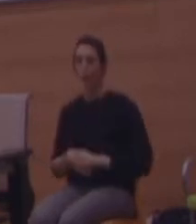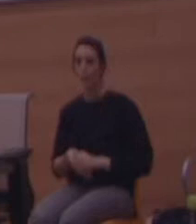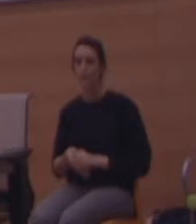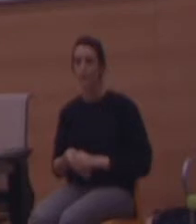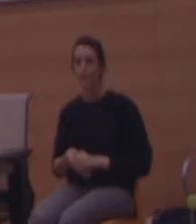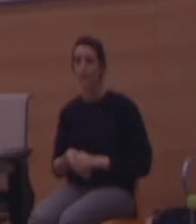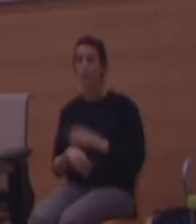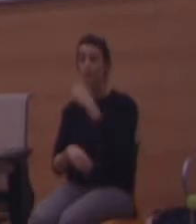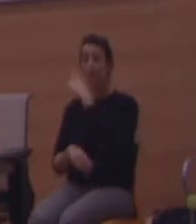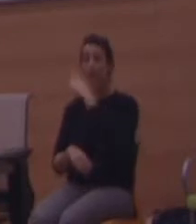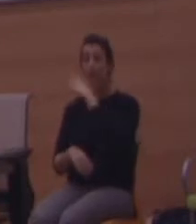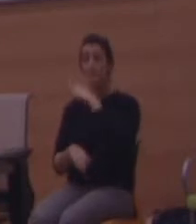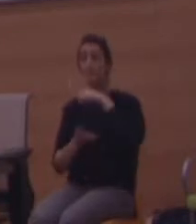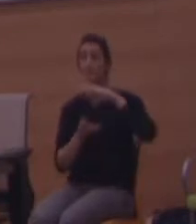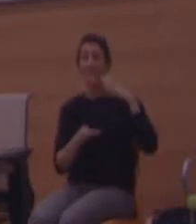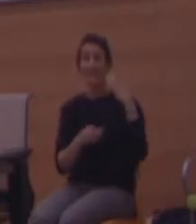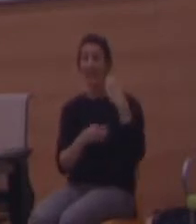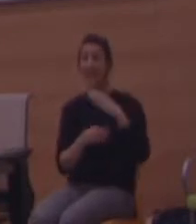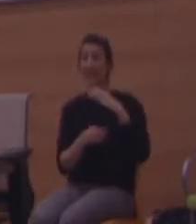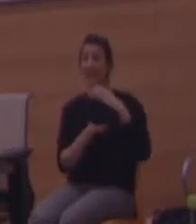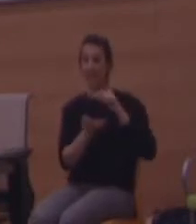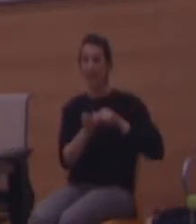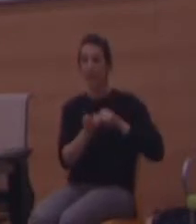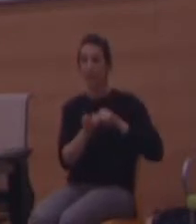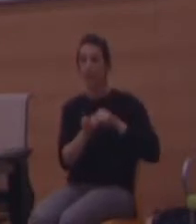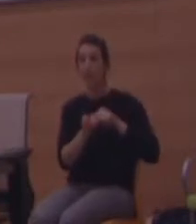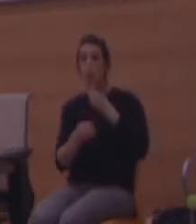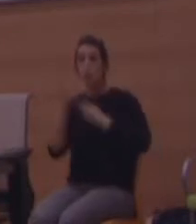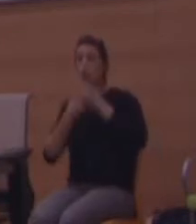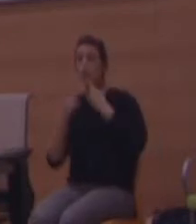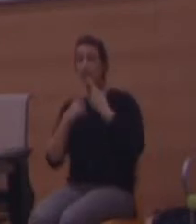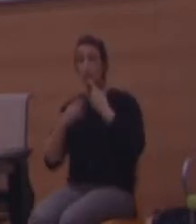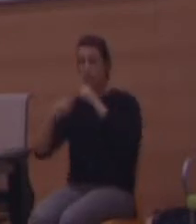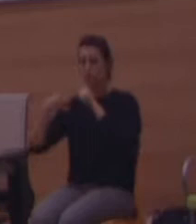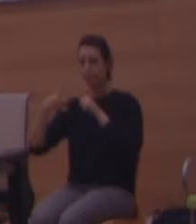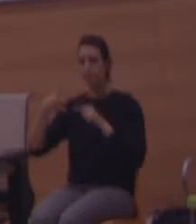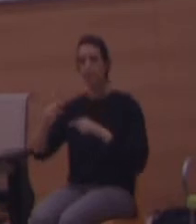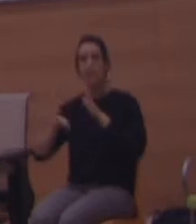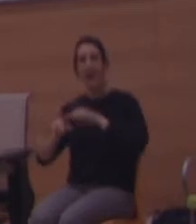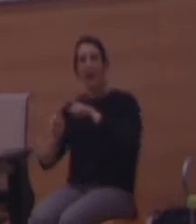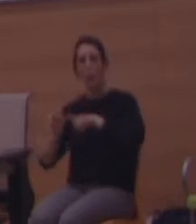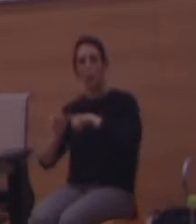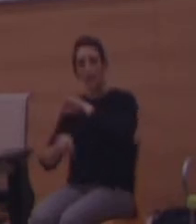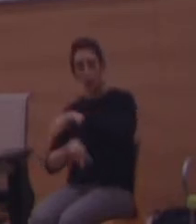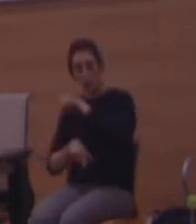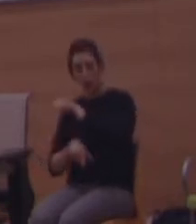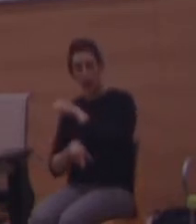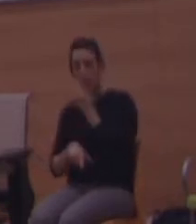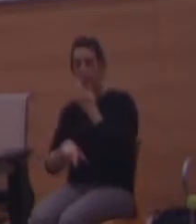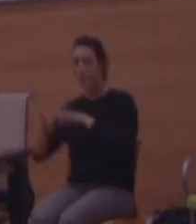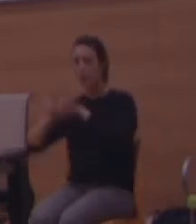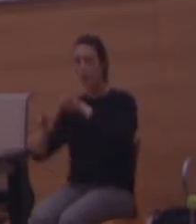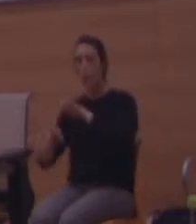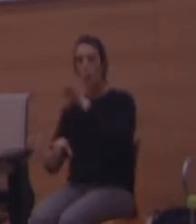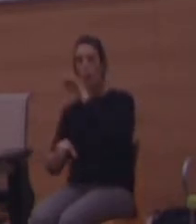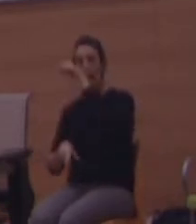El catalizador, bueno, las proporciones serían estas de uso. El líquido, mezclar una gota de